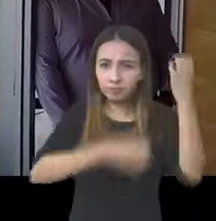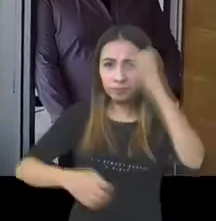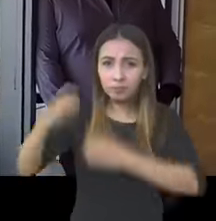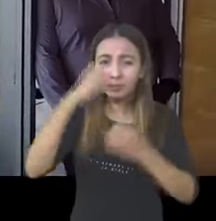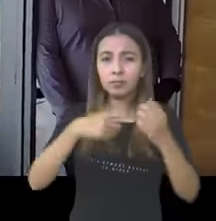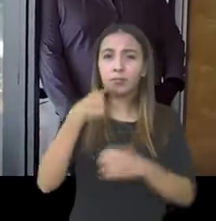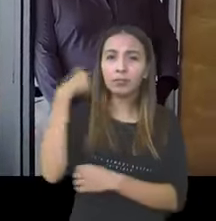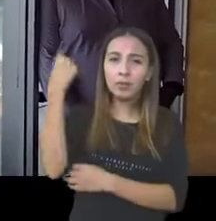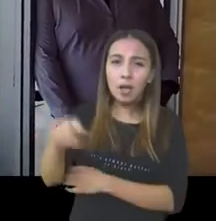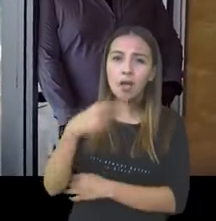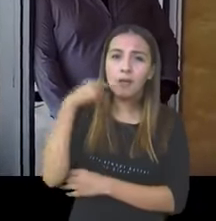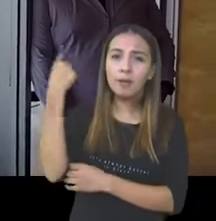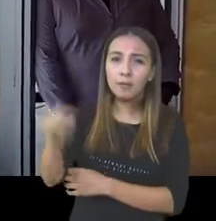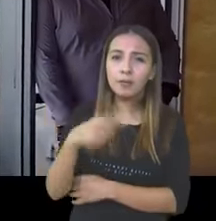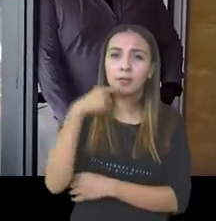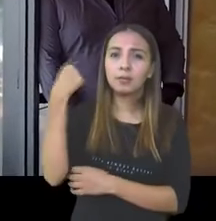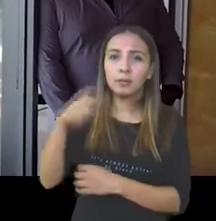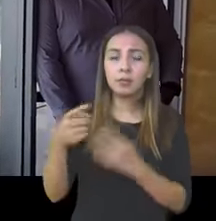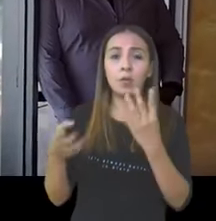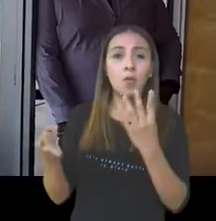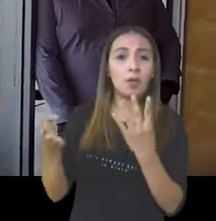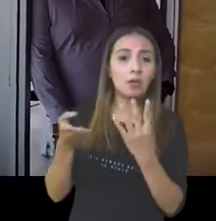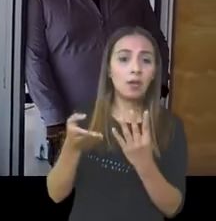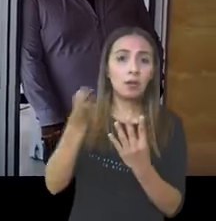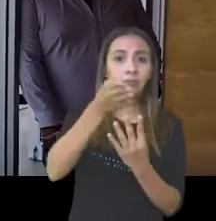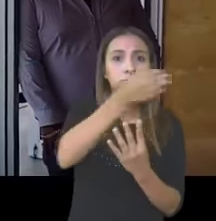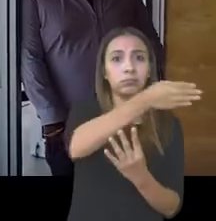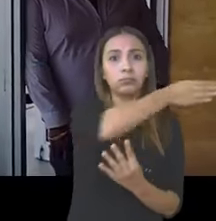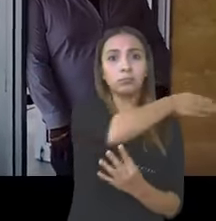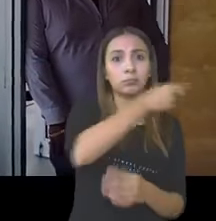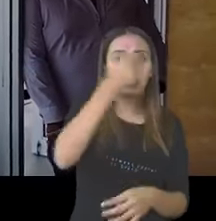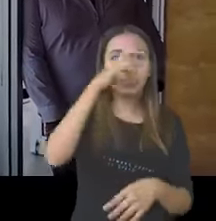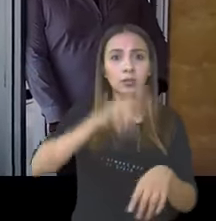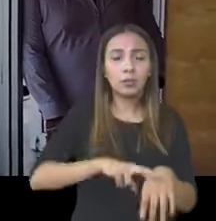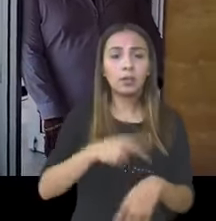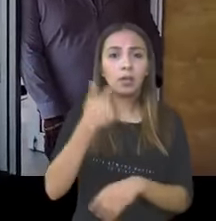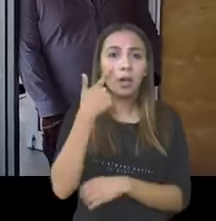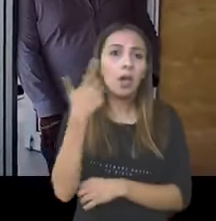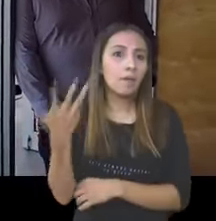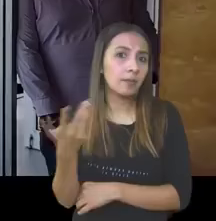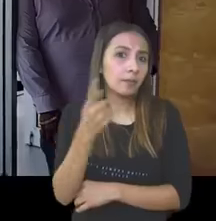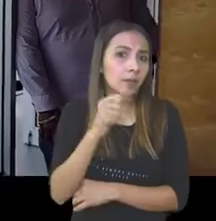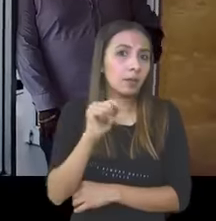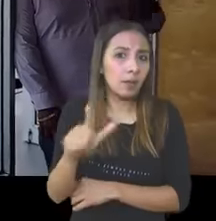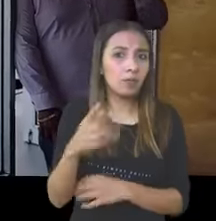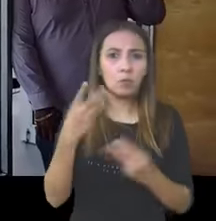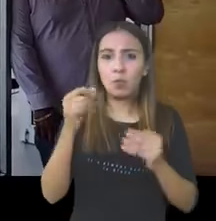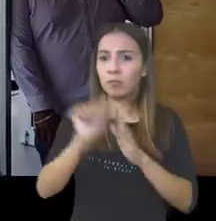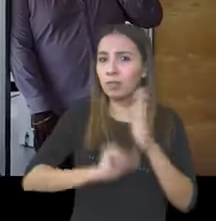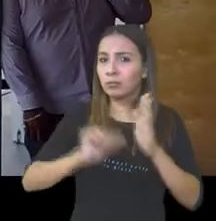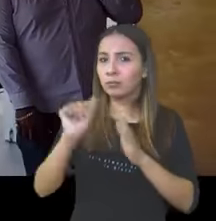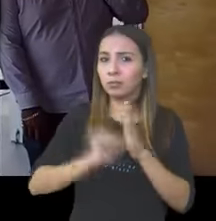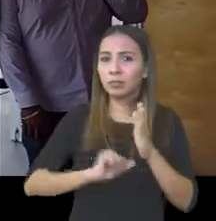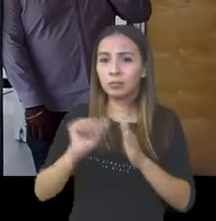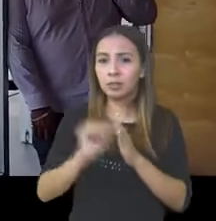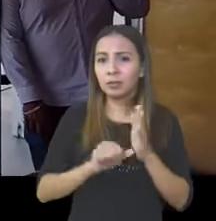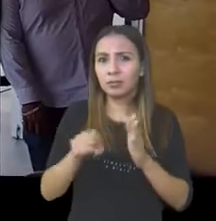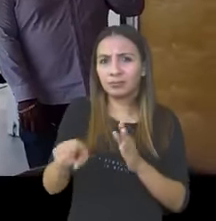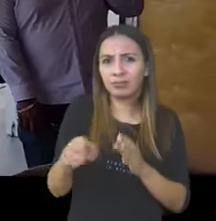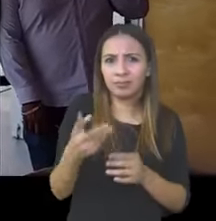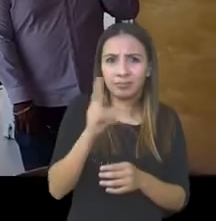4 directivos anteriores, a ver si hay tanto conflicto como ha habido en meses de esta directora. De